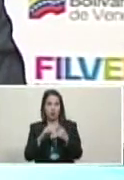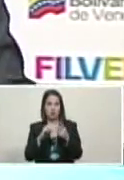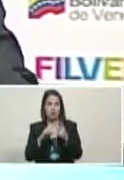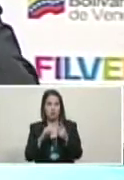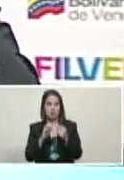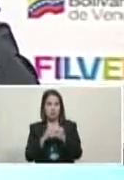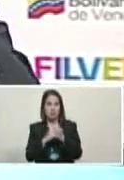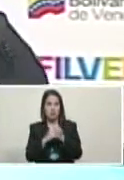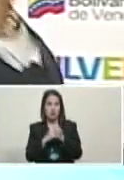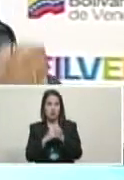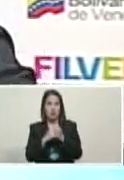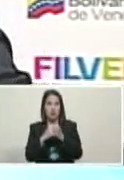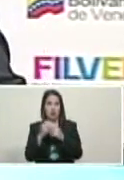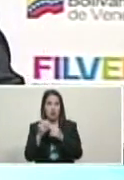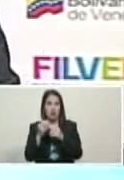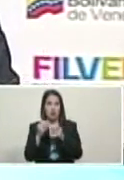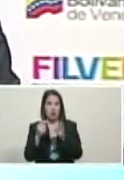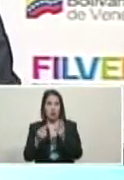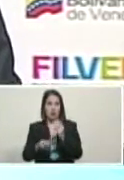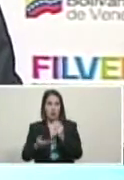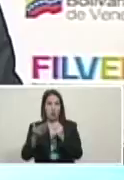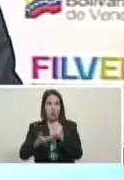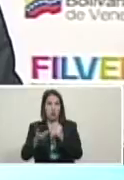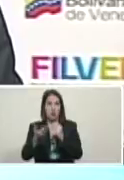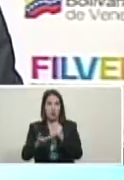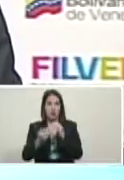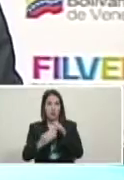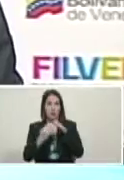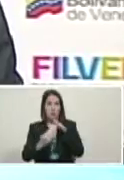sustento fundamental de nuestro país.